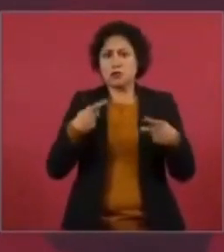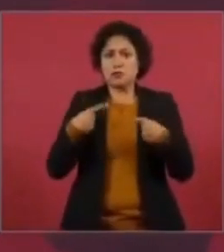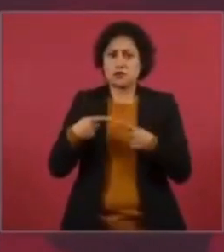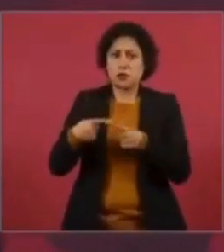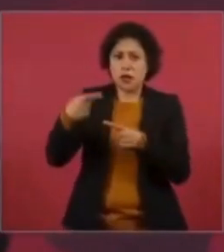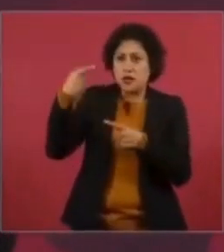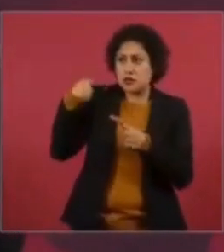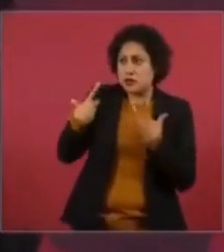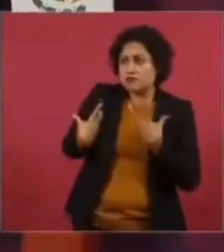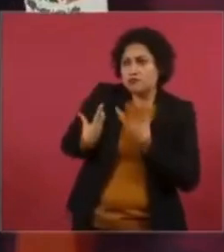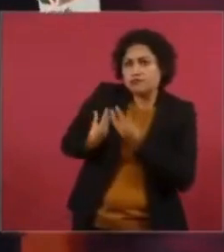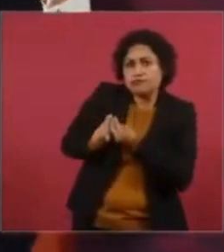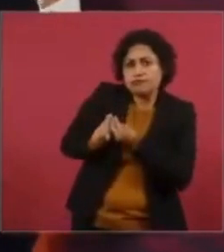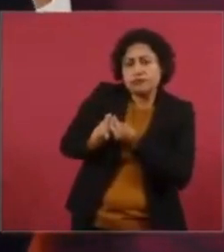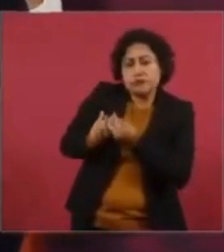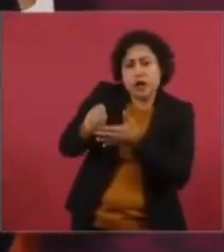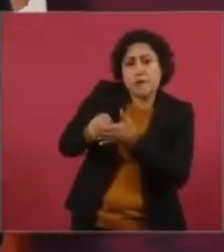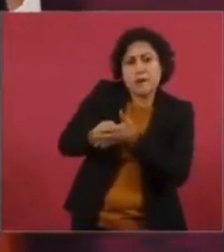transformación,